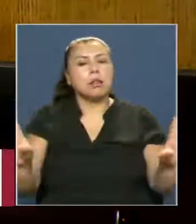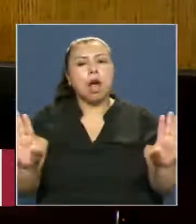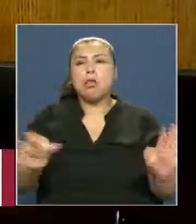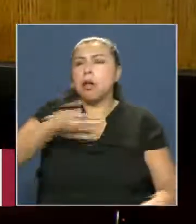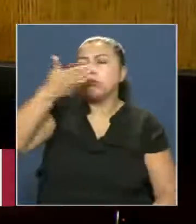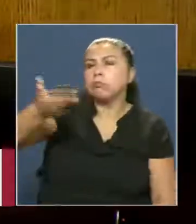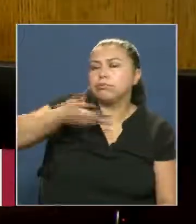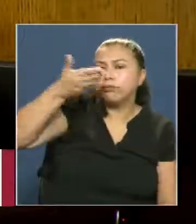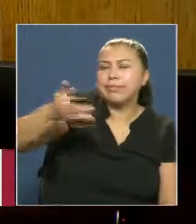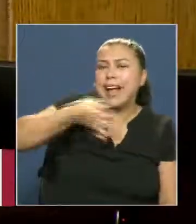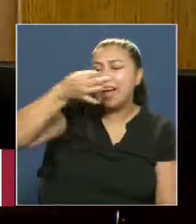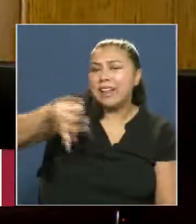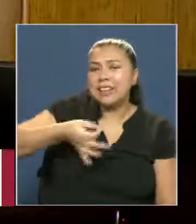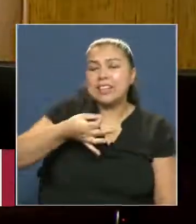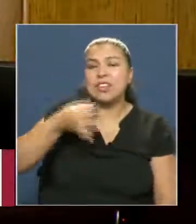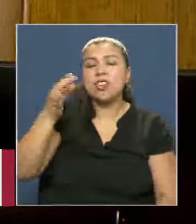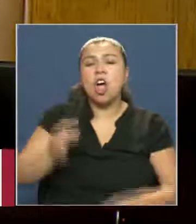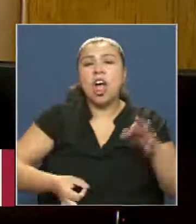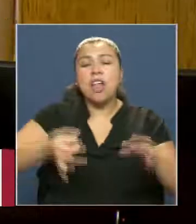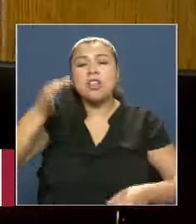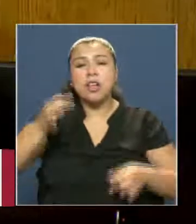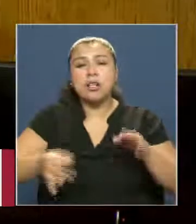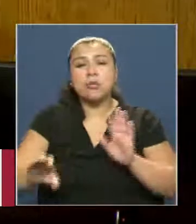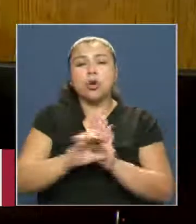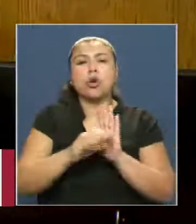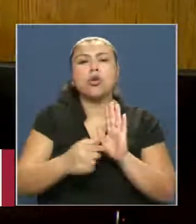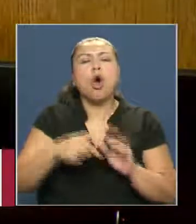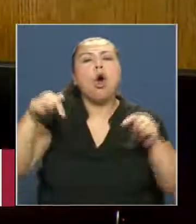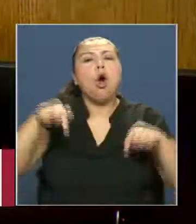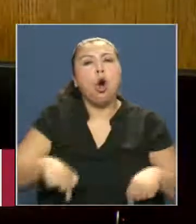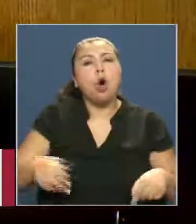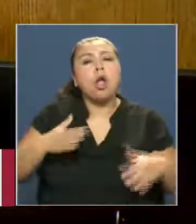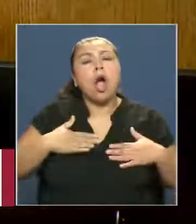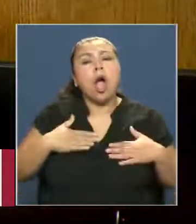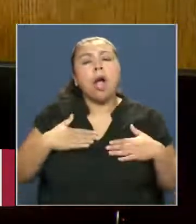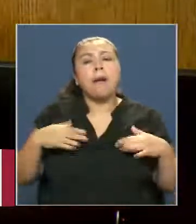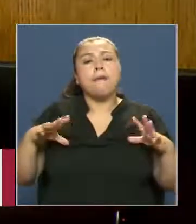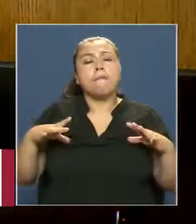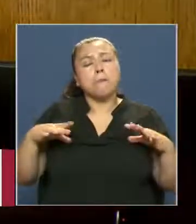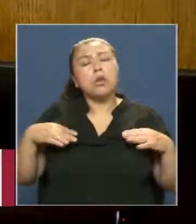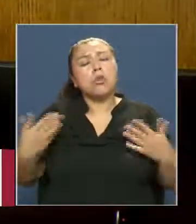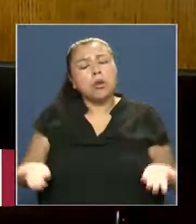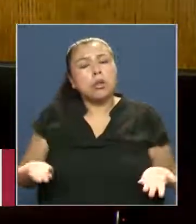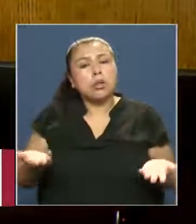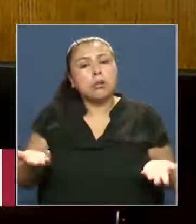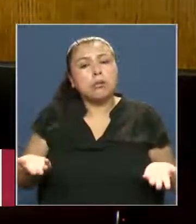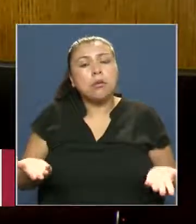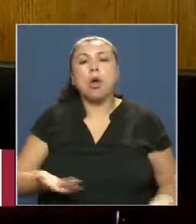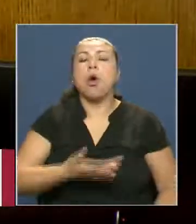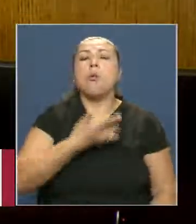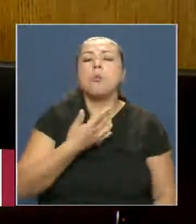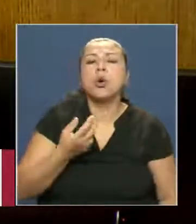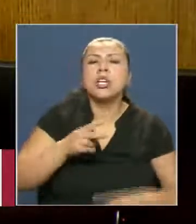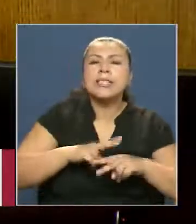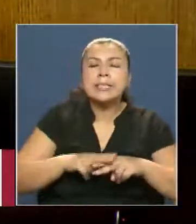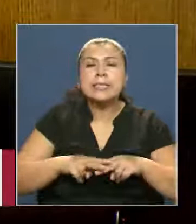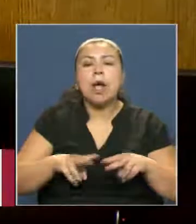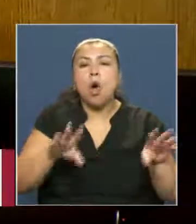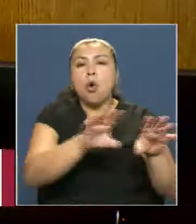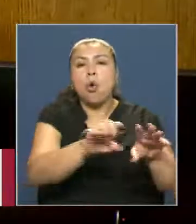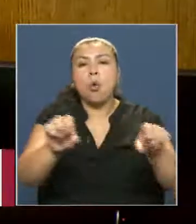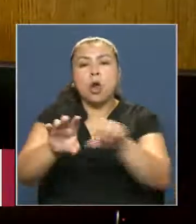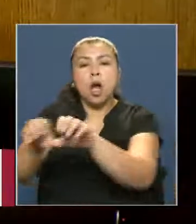hablado del Tribunal Constitucional hoy día. Y me felicito de que eso ocurra, porque se va generando un